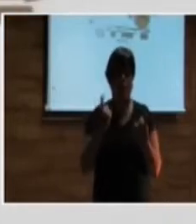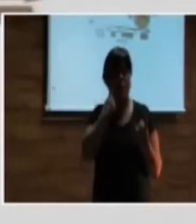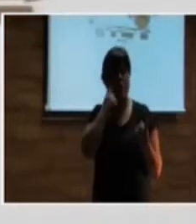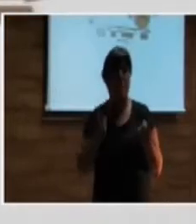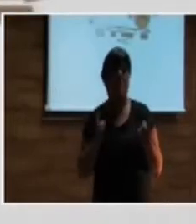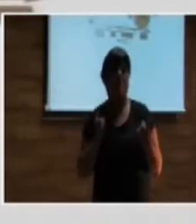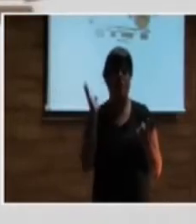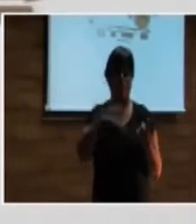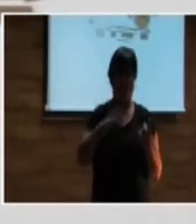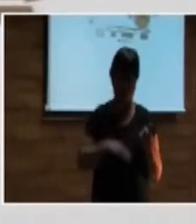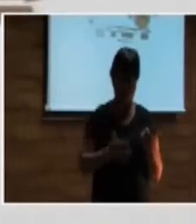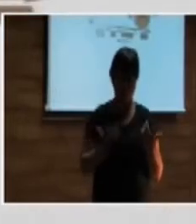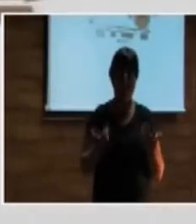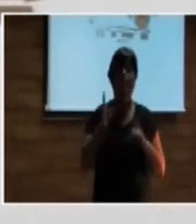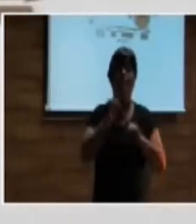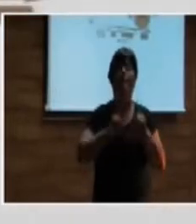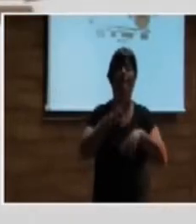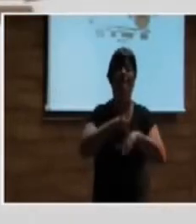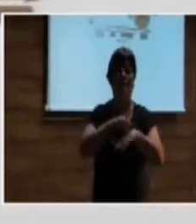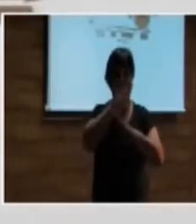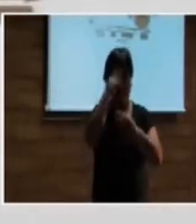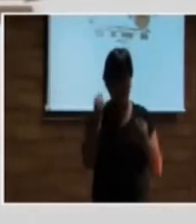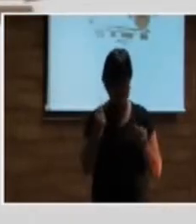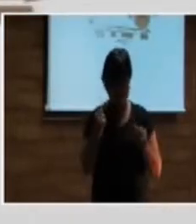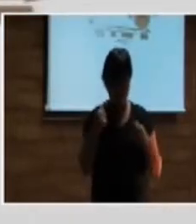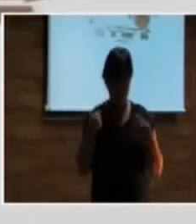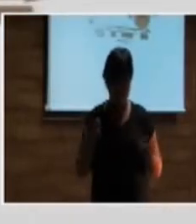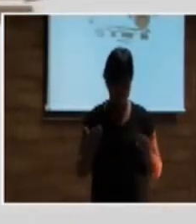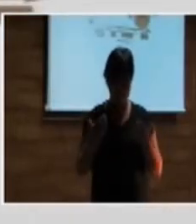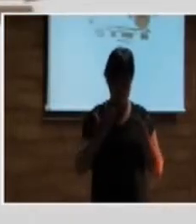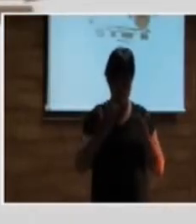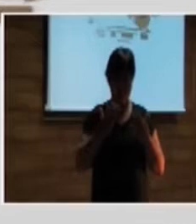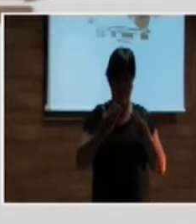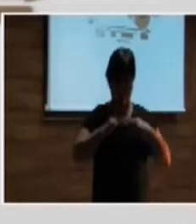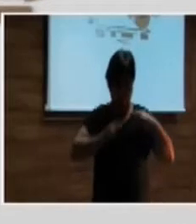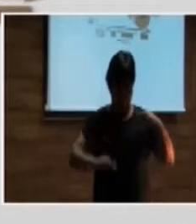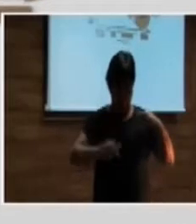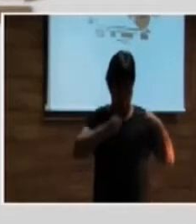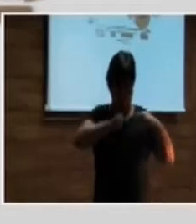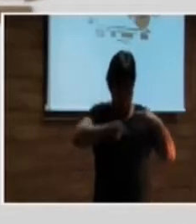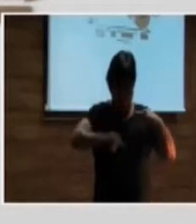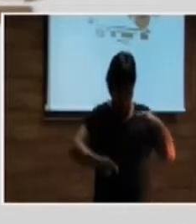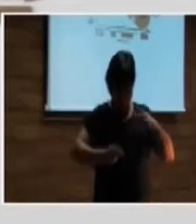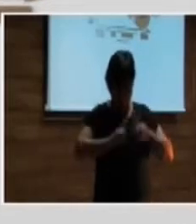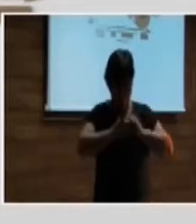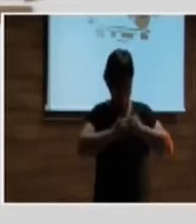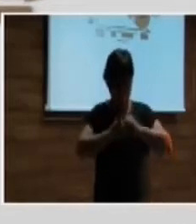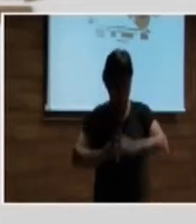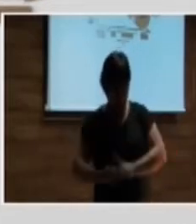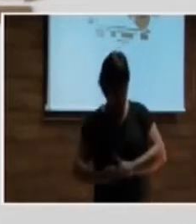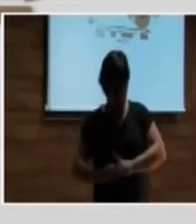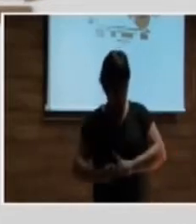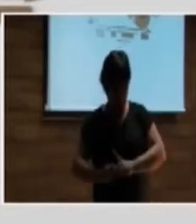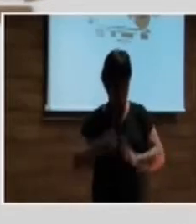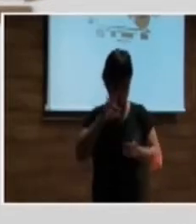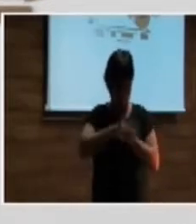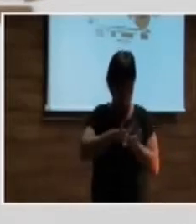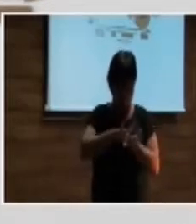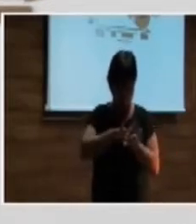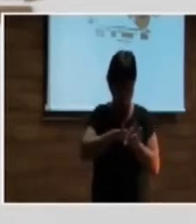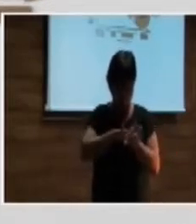la enfermedad de Alzheimer es que hay los genes de mutación, mutados, como proteína precursora de